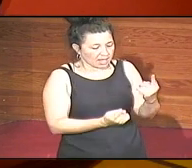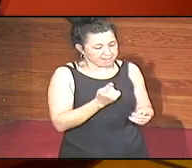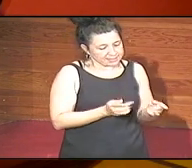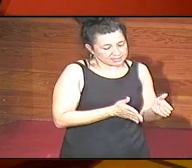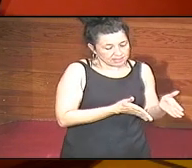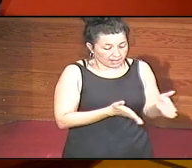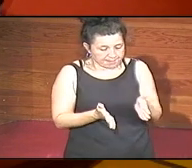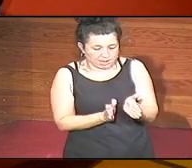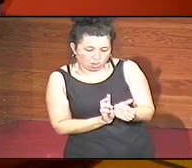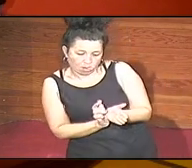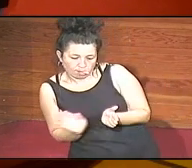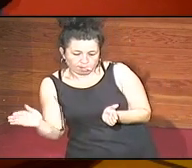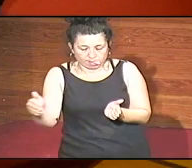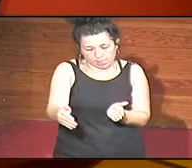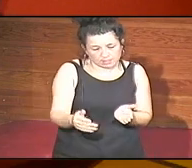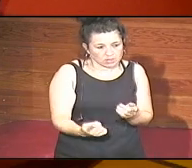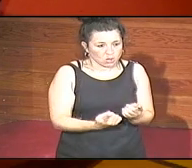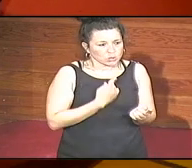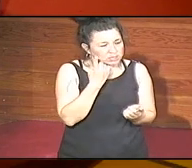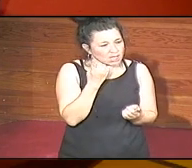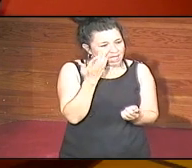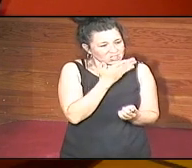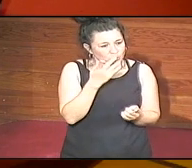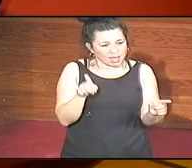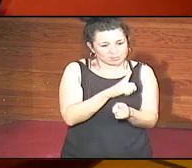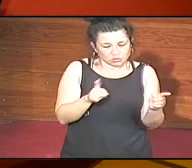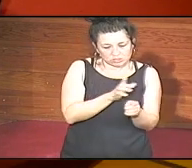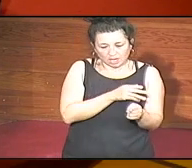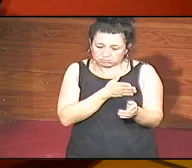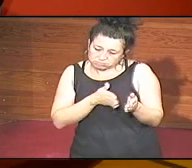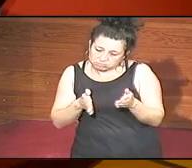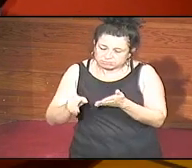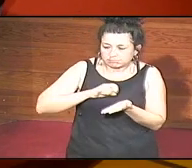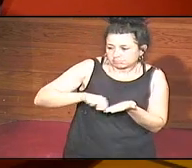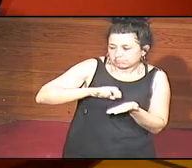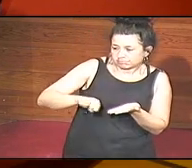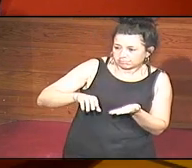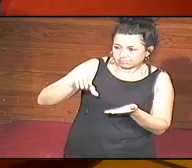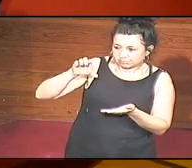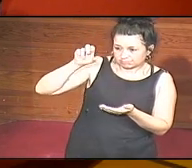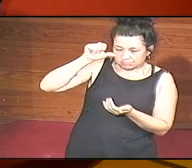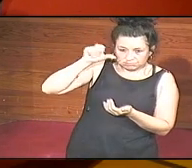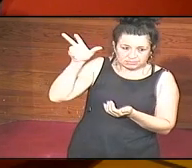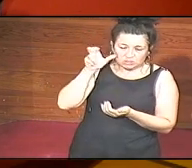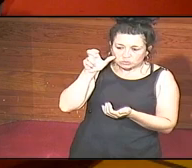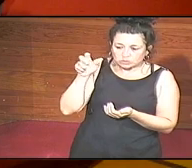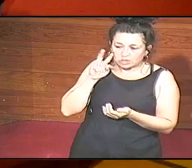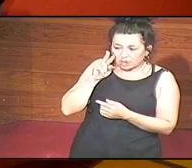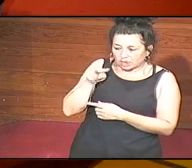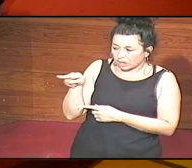pasó una vez por una escuela delante de una escuela de música y cuando pasó por delante escuchó cómo tocaban se quedó mirando y vio que